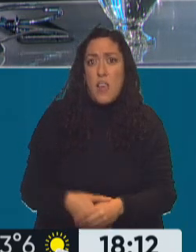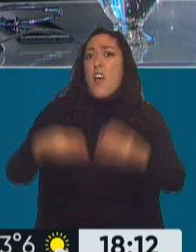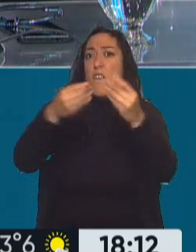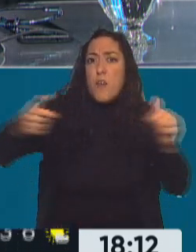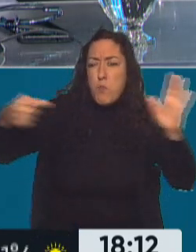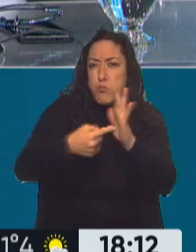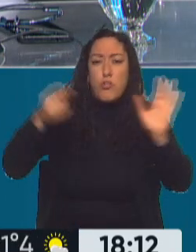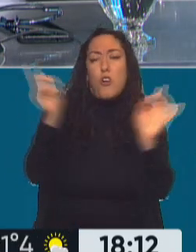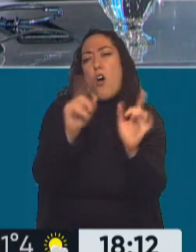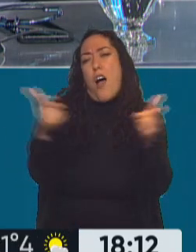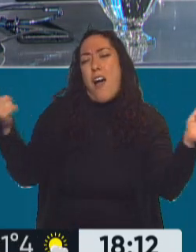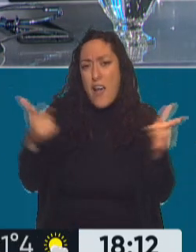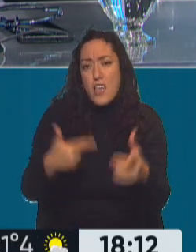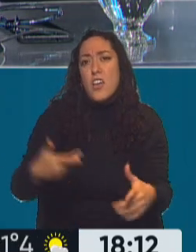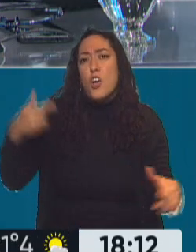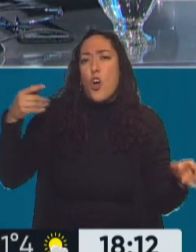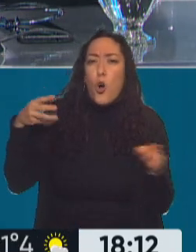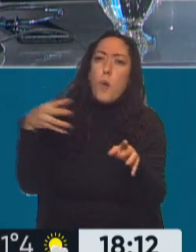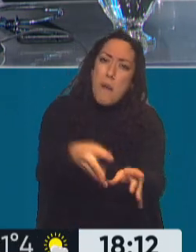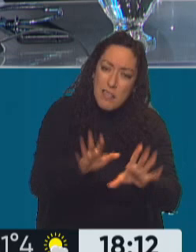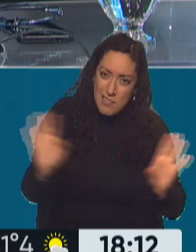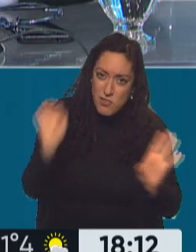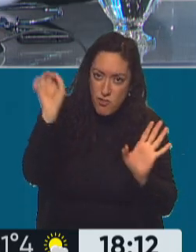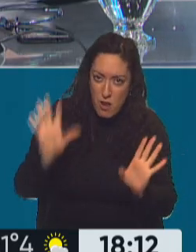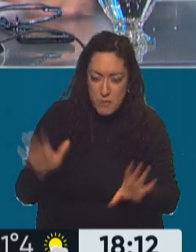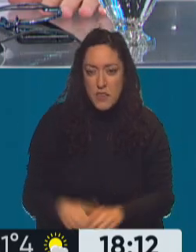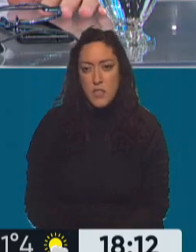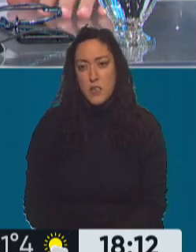con esto, de combatirlo. No nos hagamos ilusiones de esto que se... Que es la batalla final. Claro, tal cual.